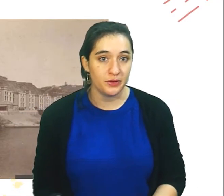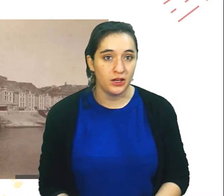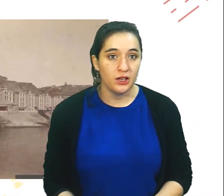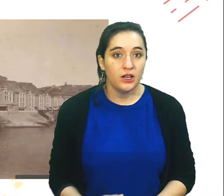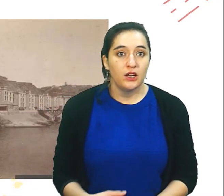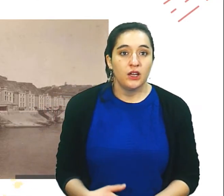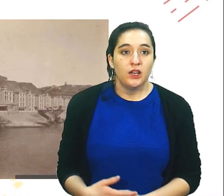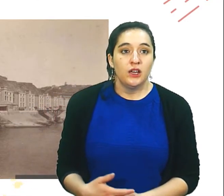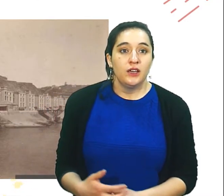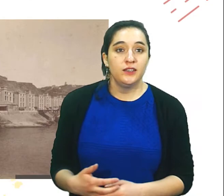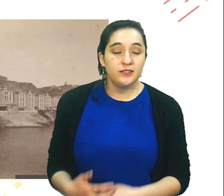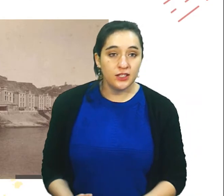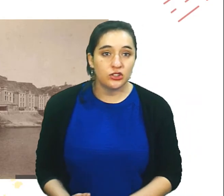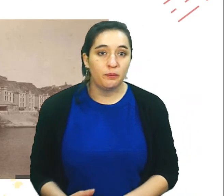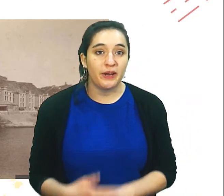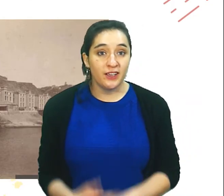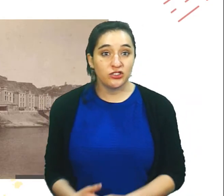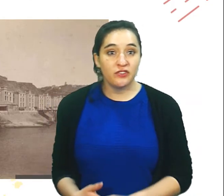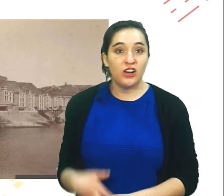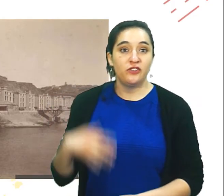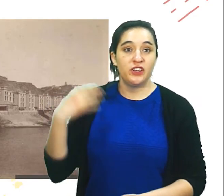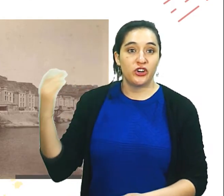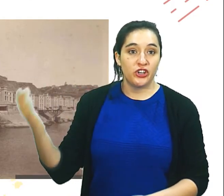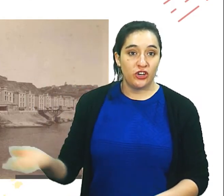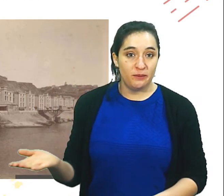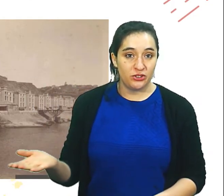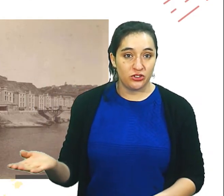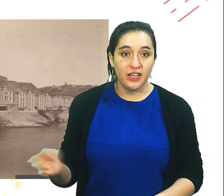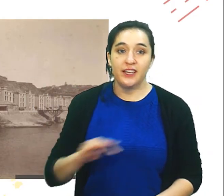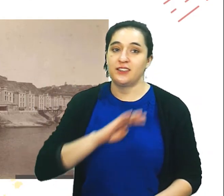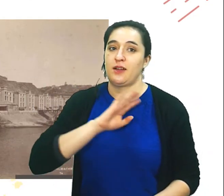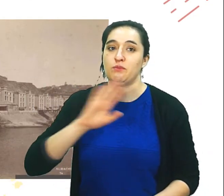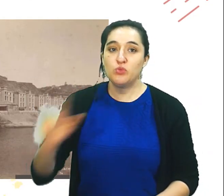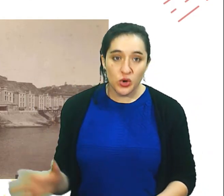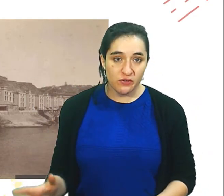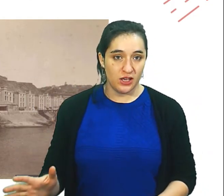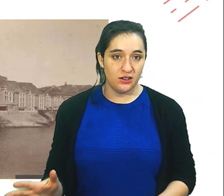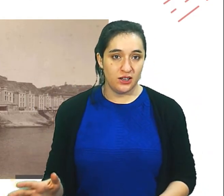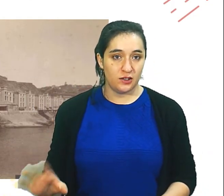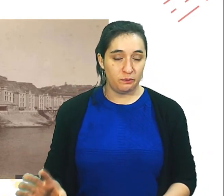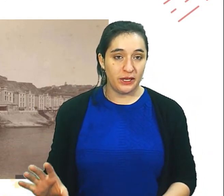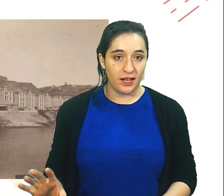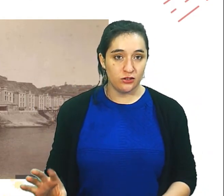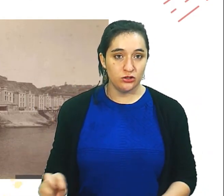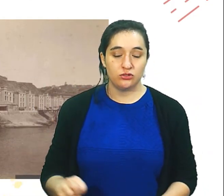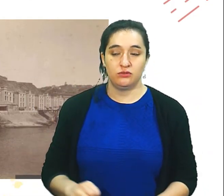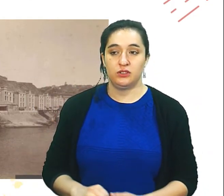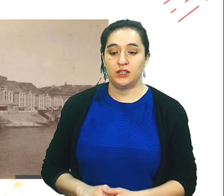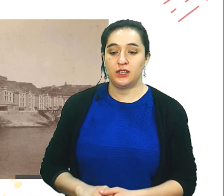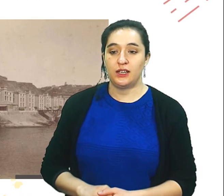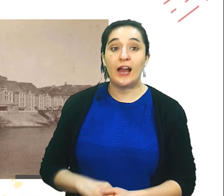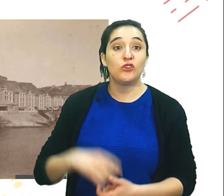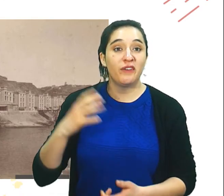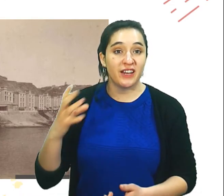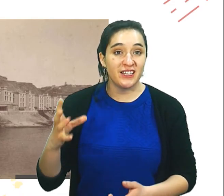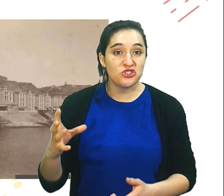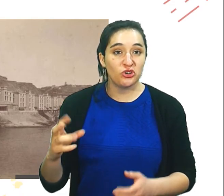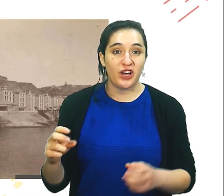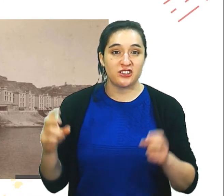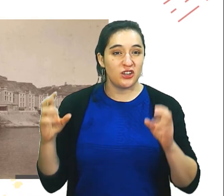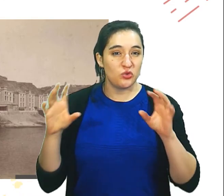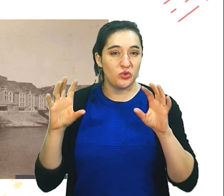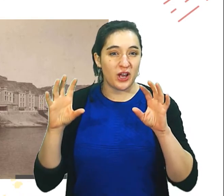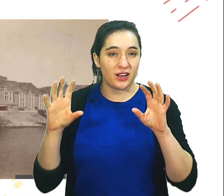¿ya? Insisto, para eso vean los videos que yo les mencioné, están muy bien explicados. Algo habrán